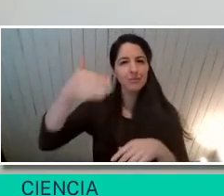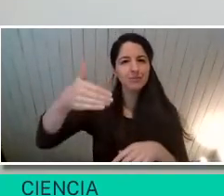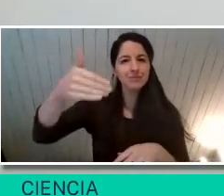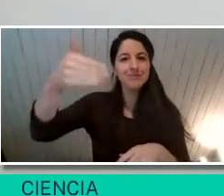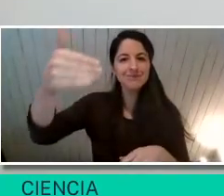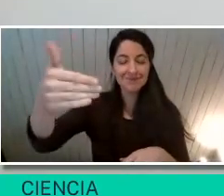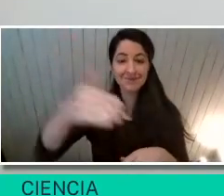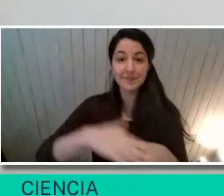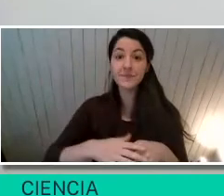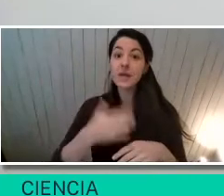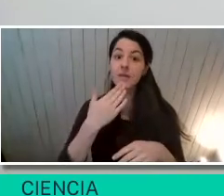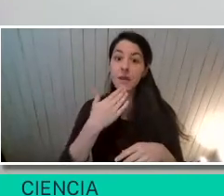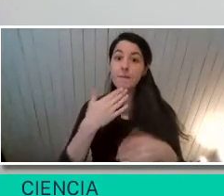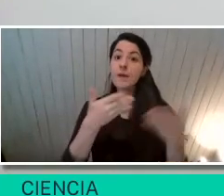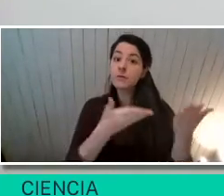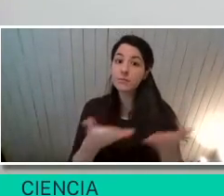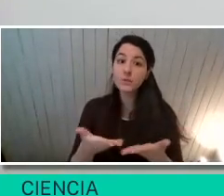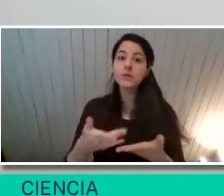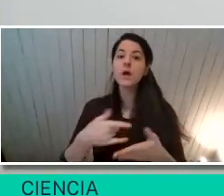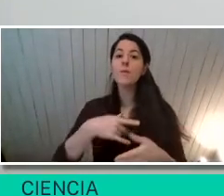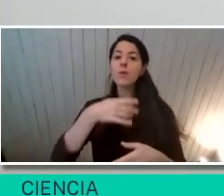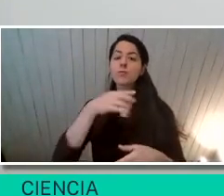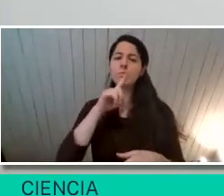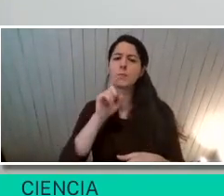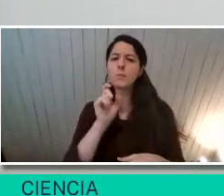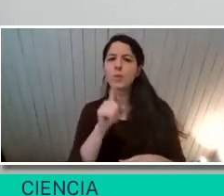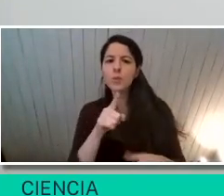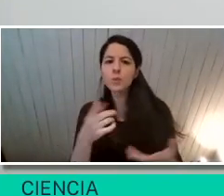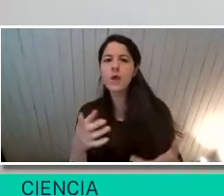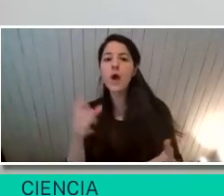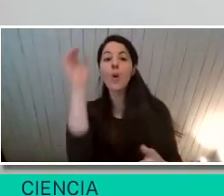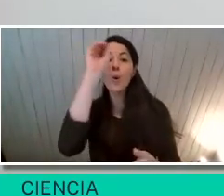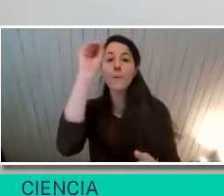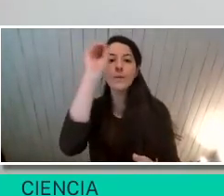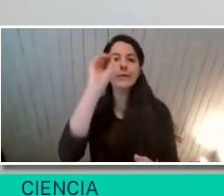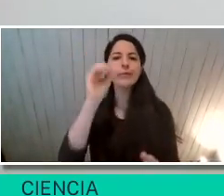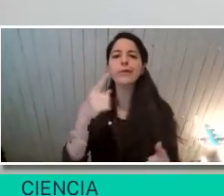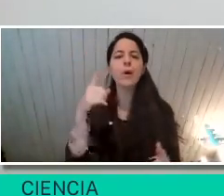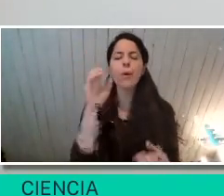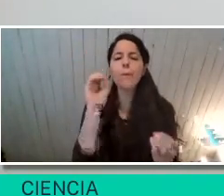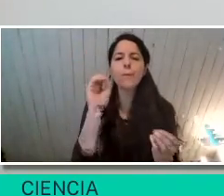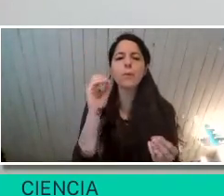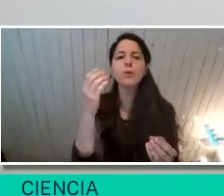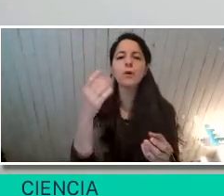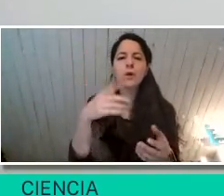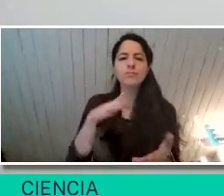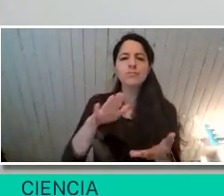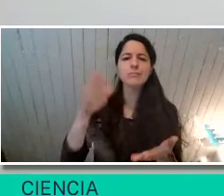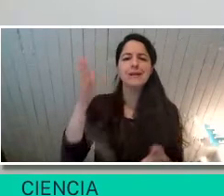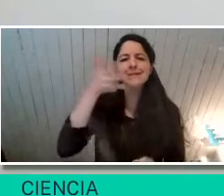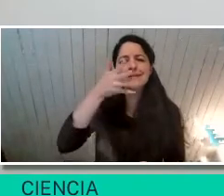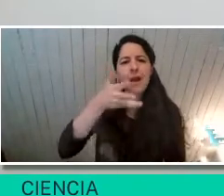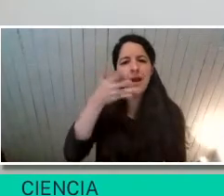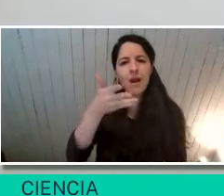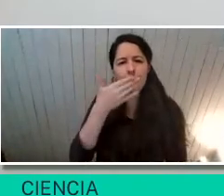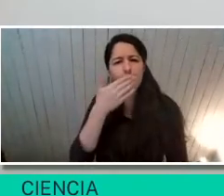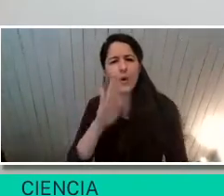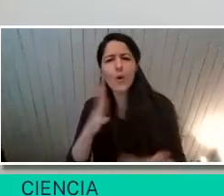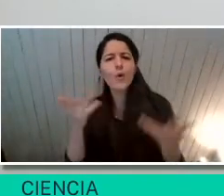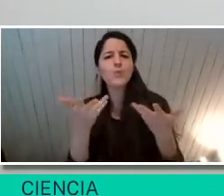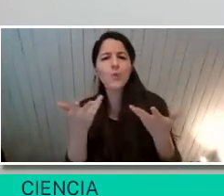invitándolas a contestar qué te pareció la charla, qué mejorarías. Déjanos tus sugerencias. Eso es clave